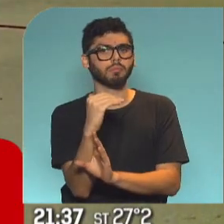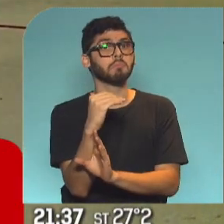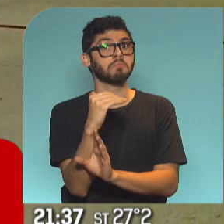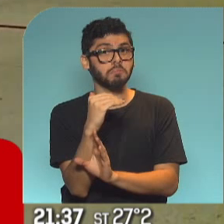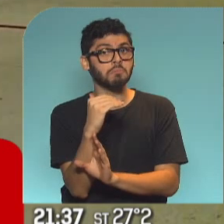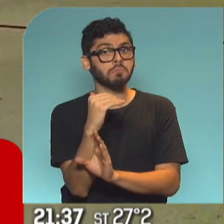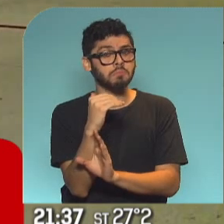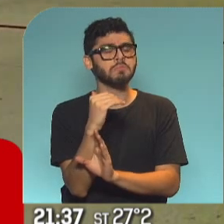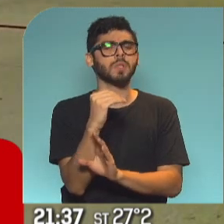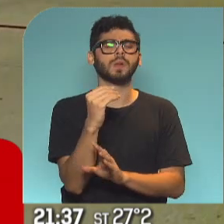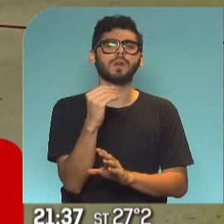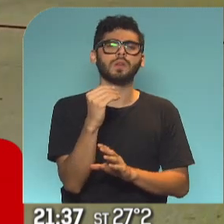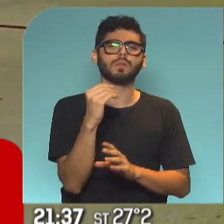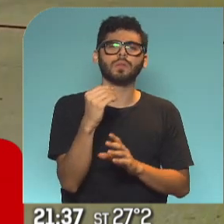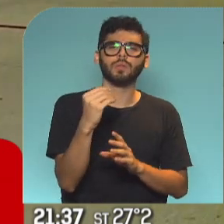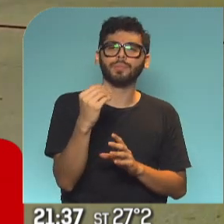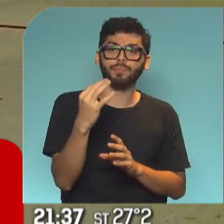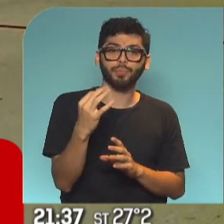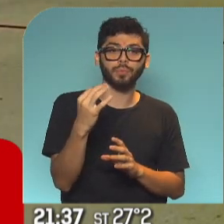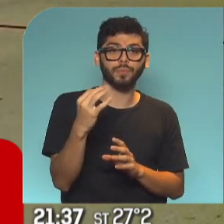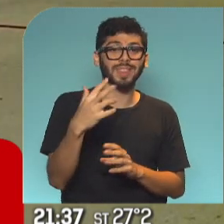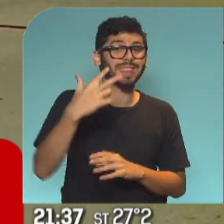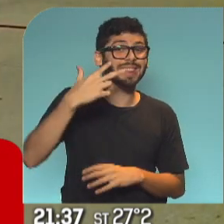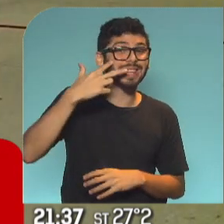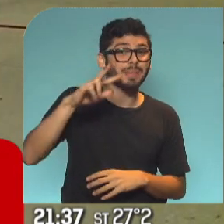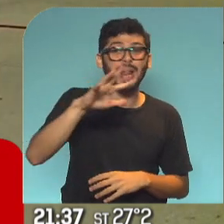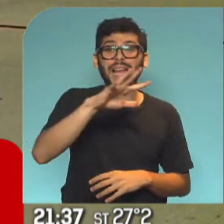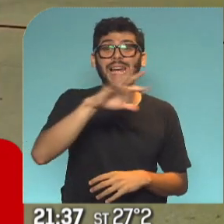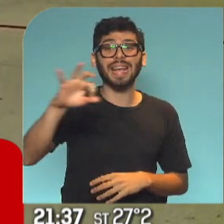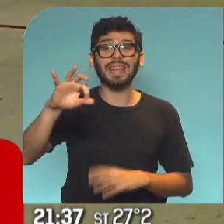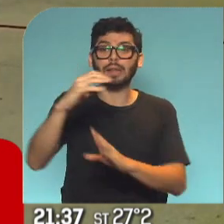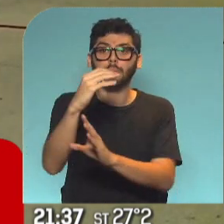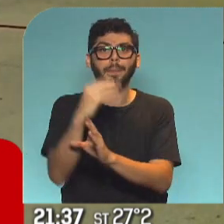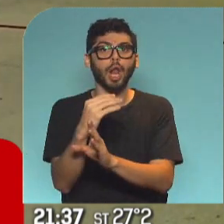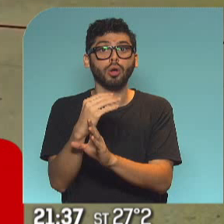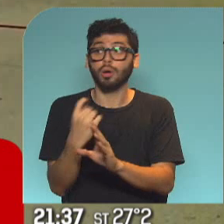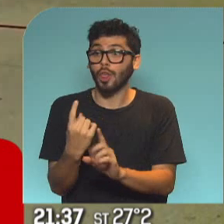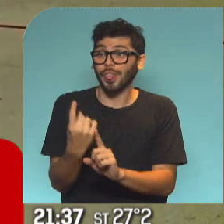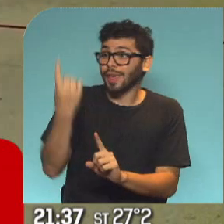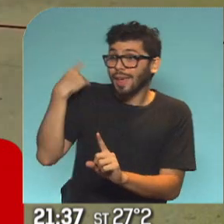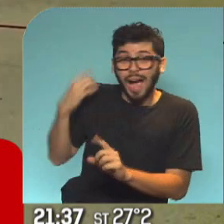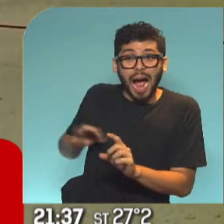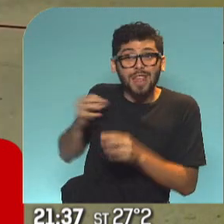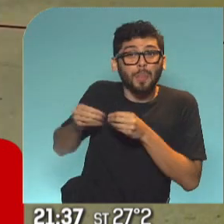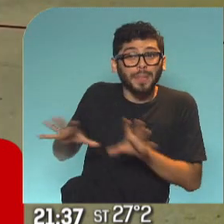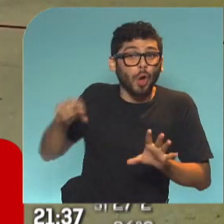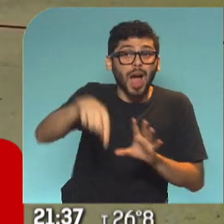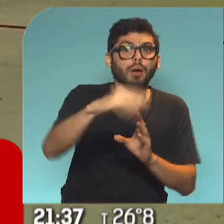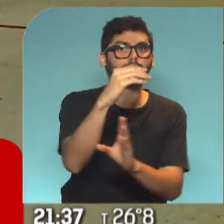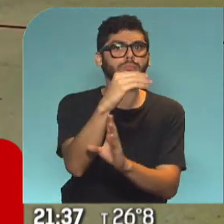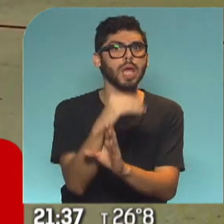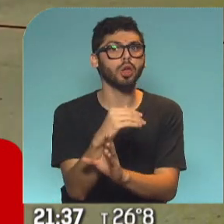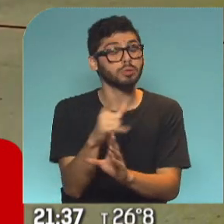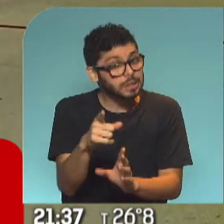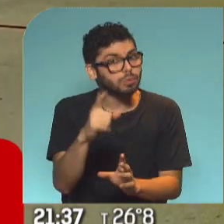justamente de estas camas, que es por debajo de las 3.500 por primera vez desde principio de año. Mira. No es un dato menor también